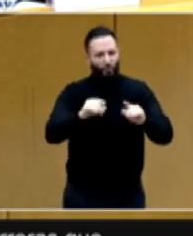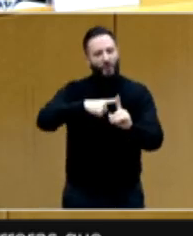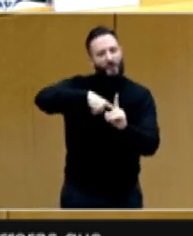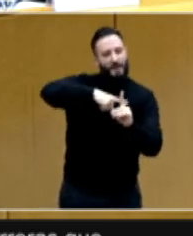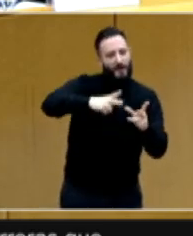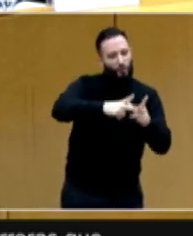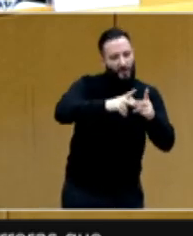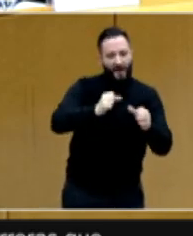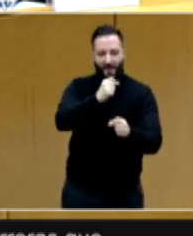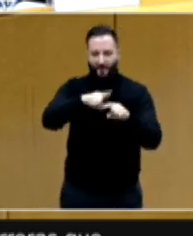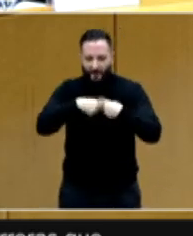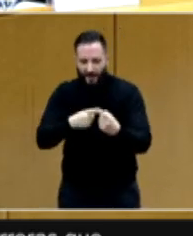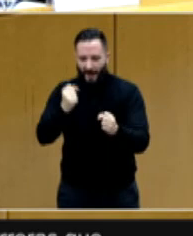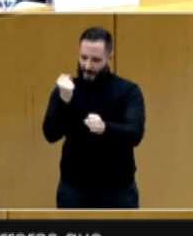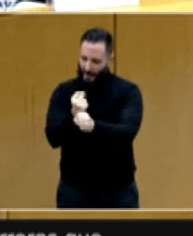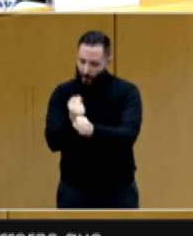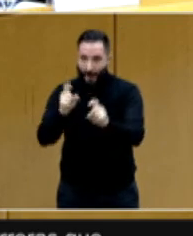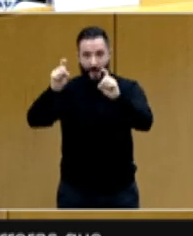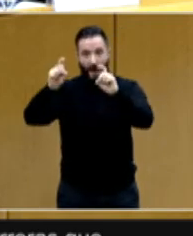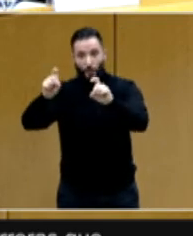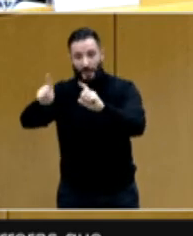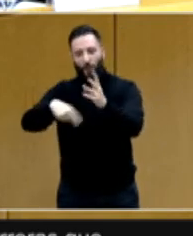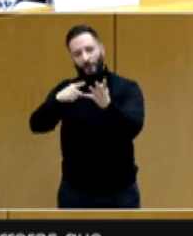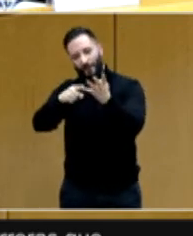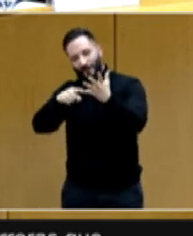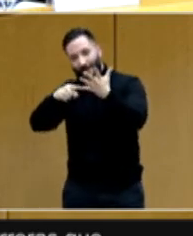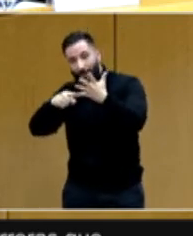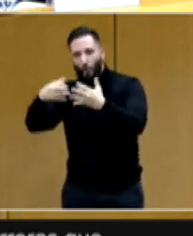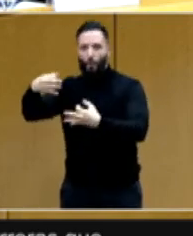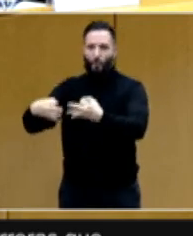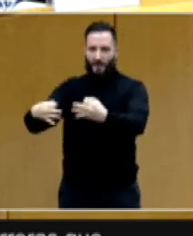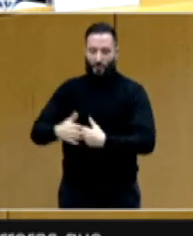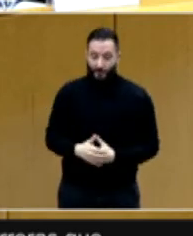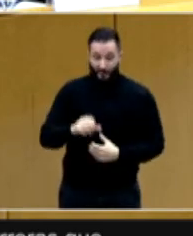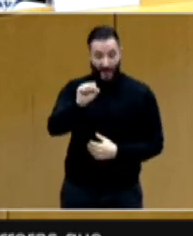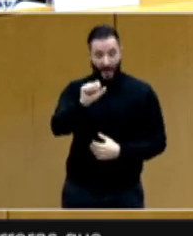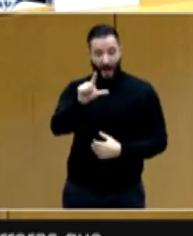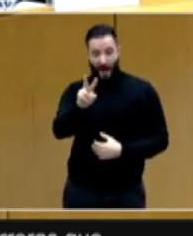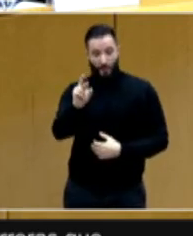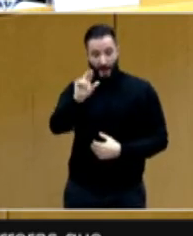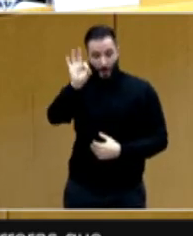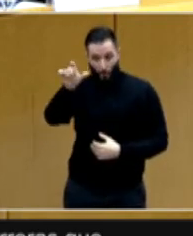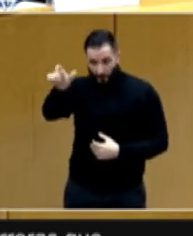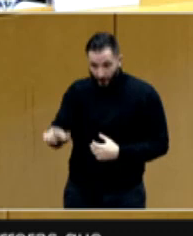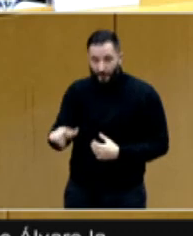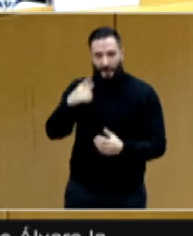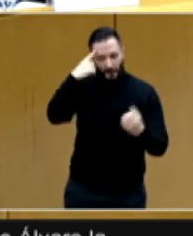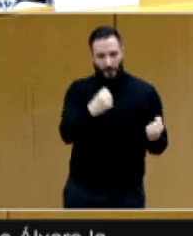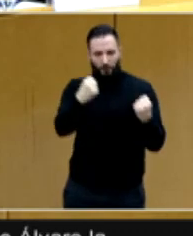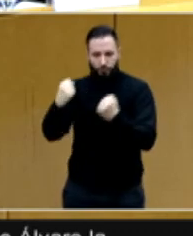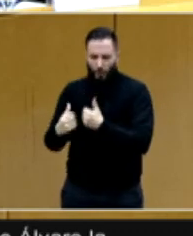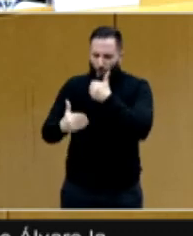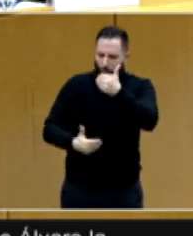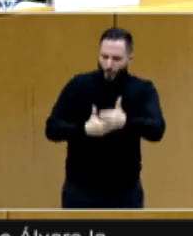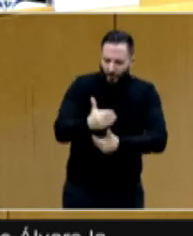familiar laboral educativo y jurídico Álvaro también especialista en la innovación en los procedimientos y